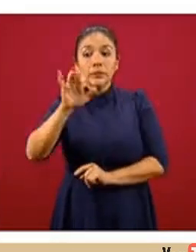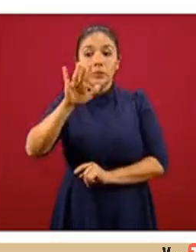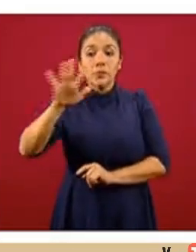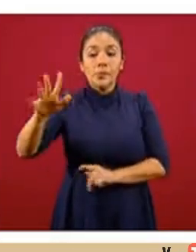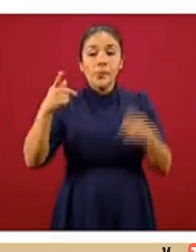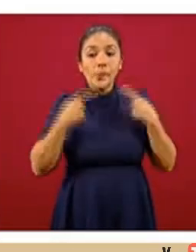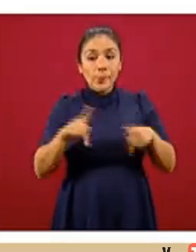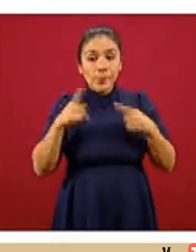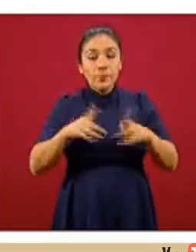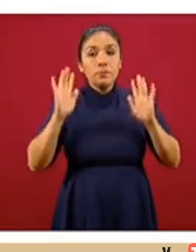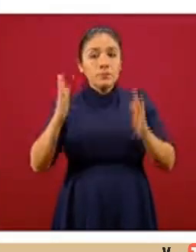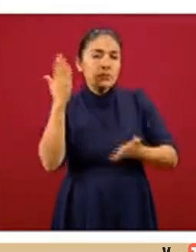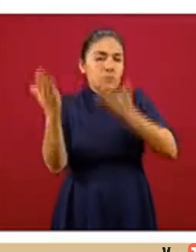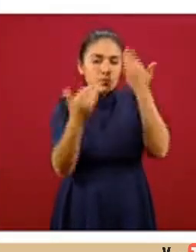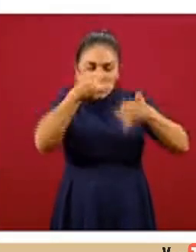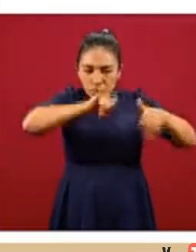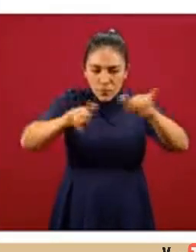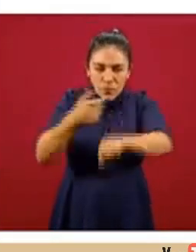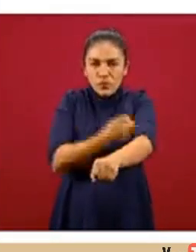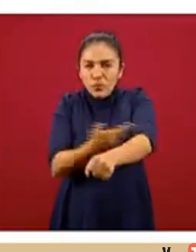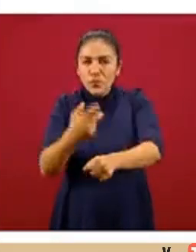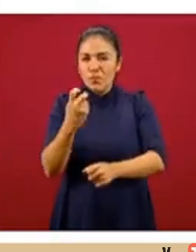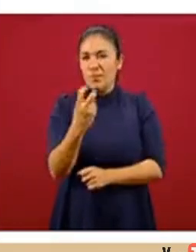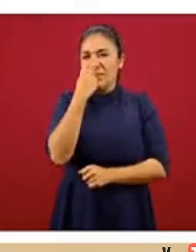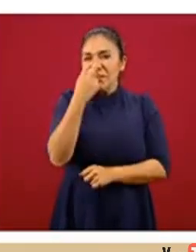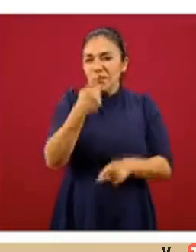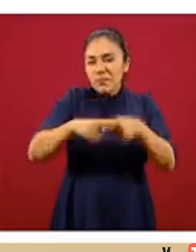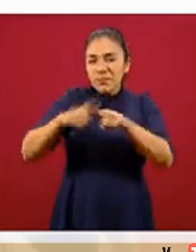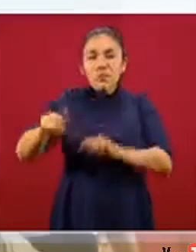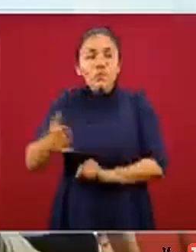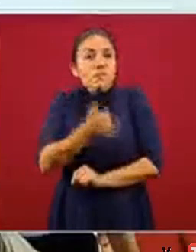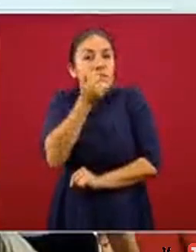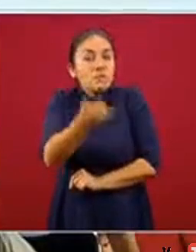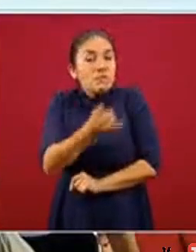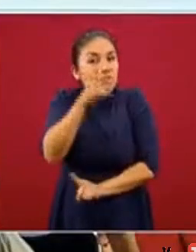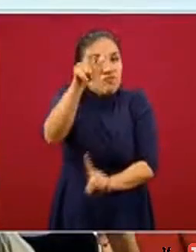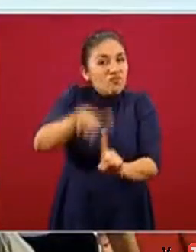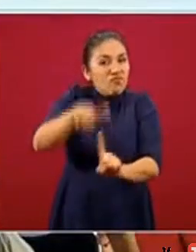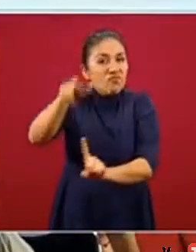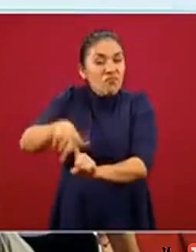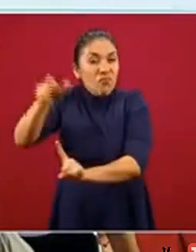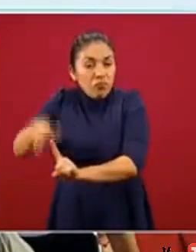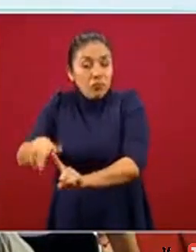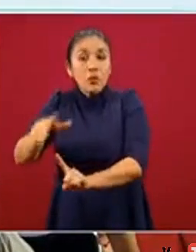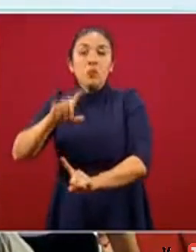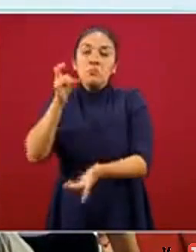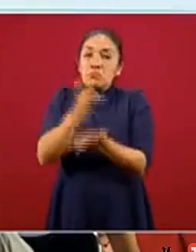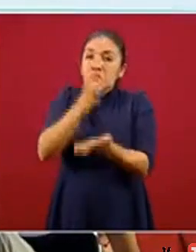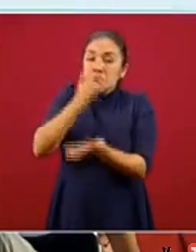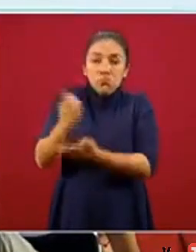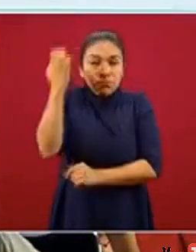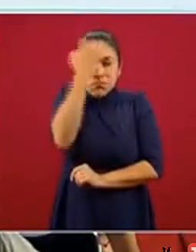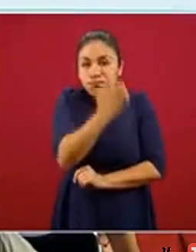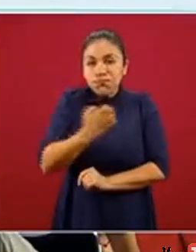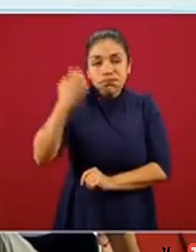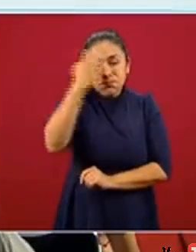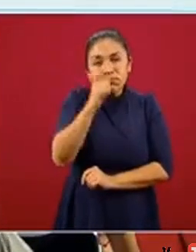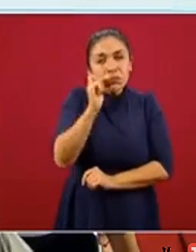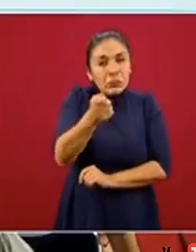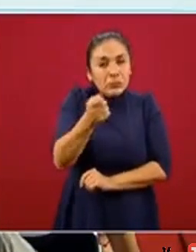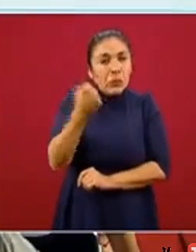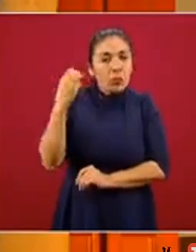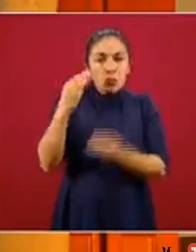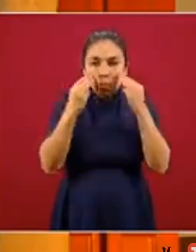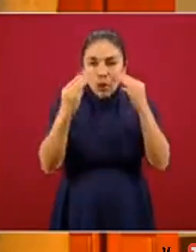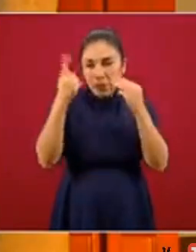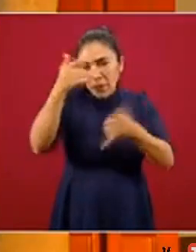401,755 personas han sido estudiadas en su momento como casos sospechosos y al analizar los especímenes para